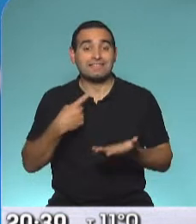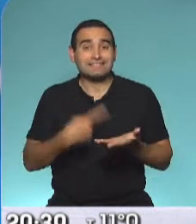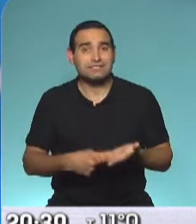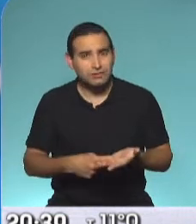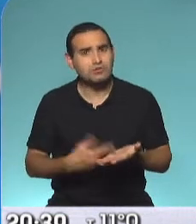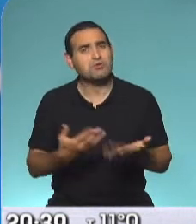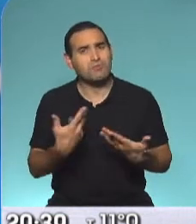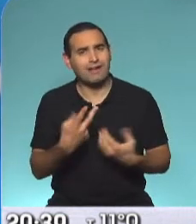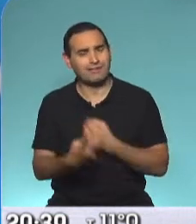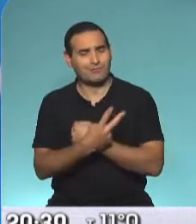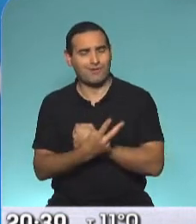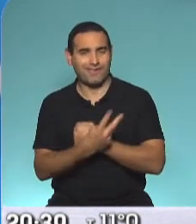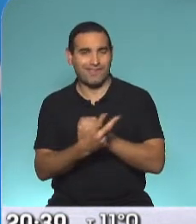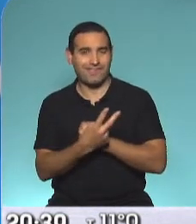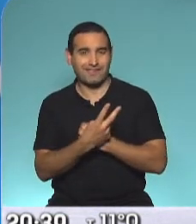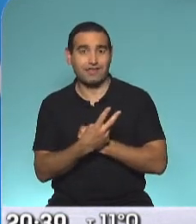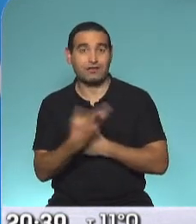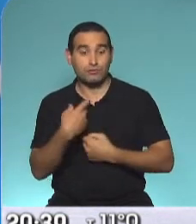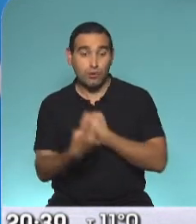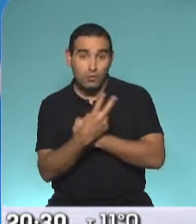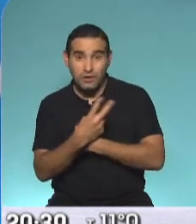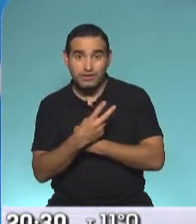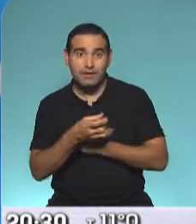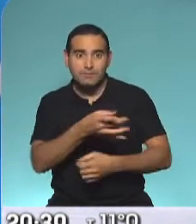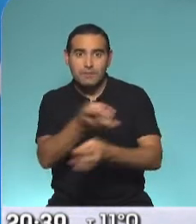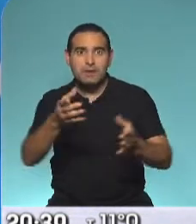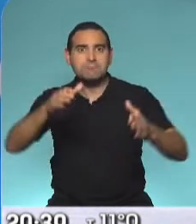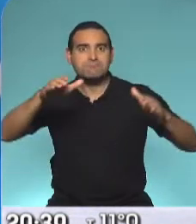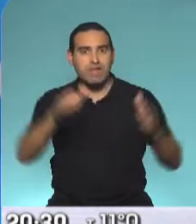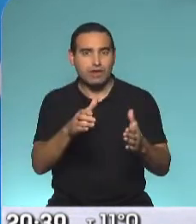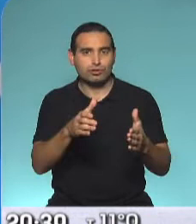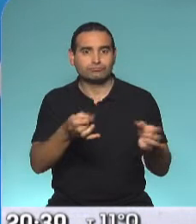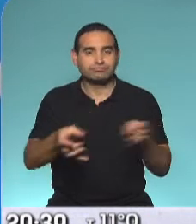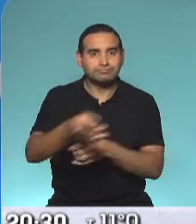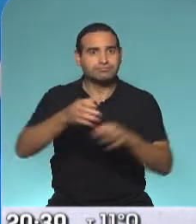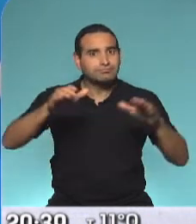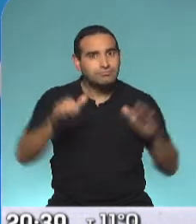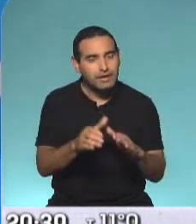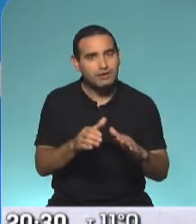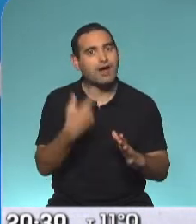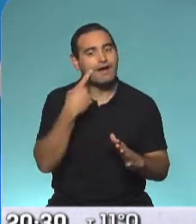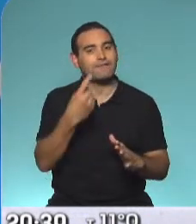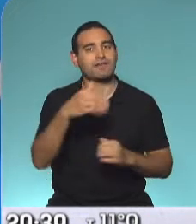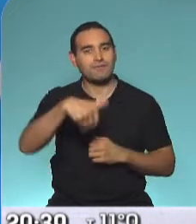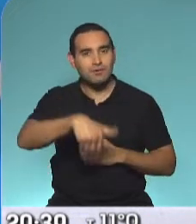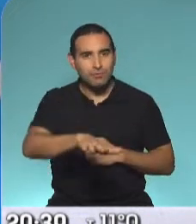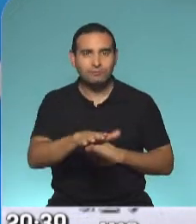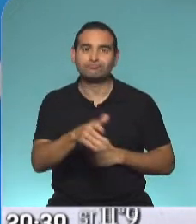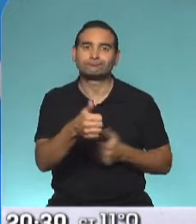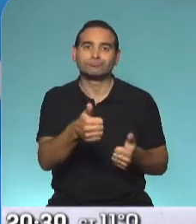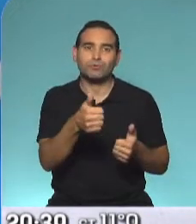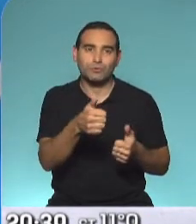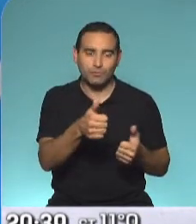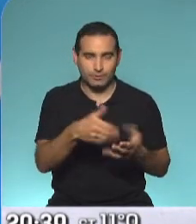prevenir una infección y cada infección que prevenimos minimizamos la transmisión y vamos a ver ese impacto de esta acción en